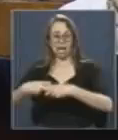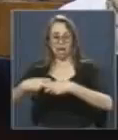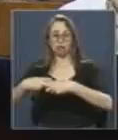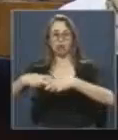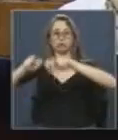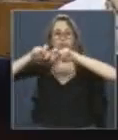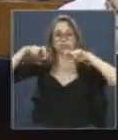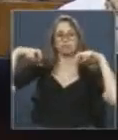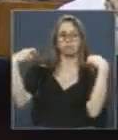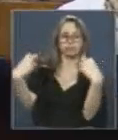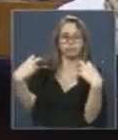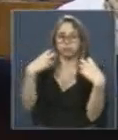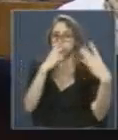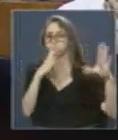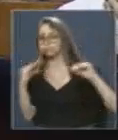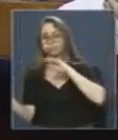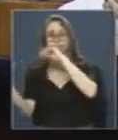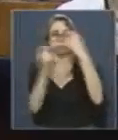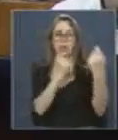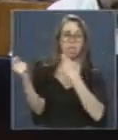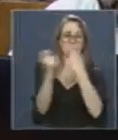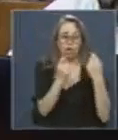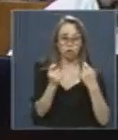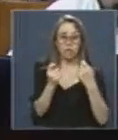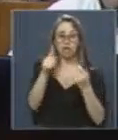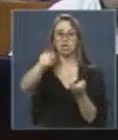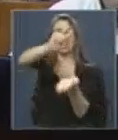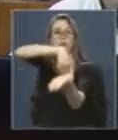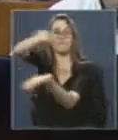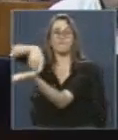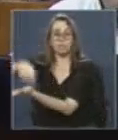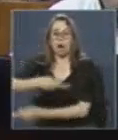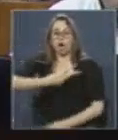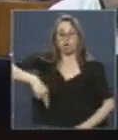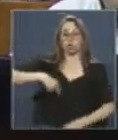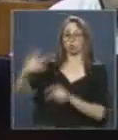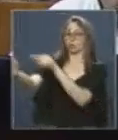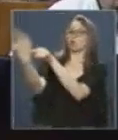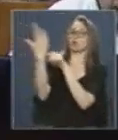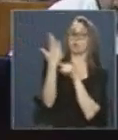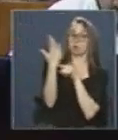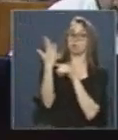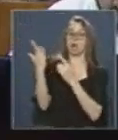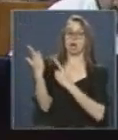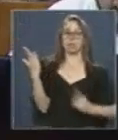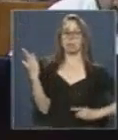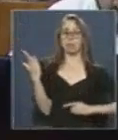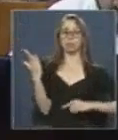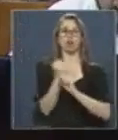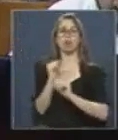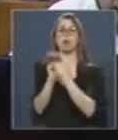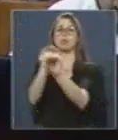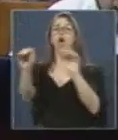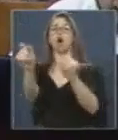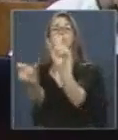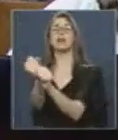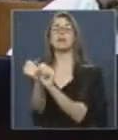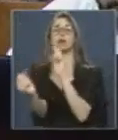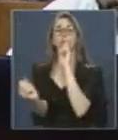en la mesa de negociación, yo considero que los parlamentarios no tenemos el derecho a contradecir a los trabajadores,